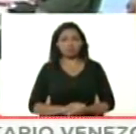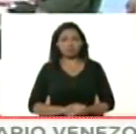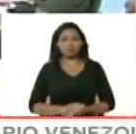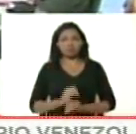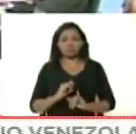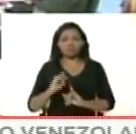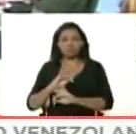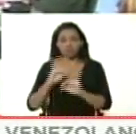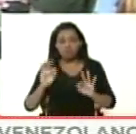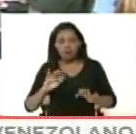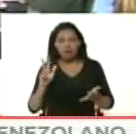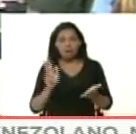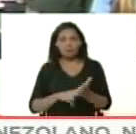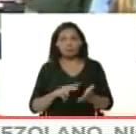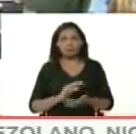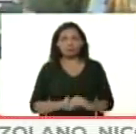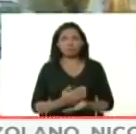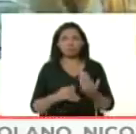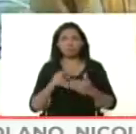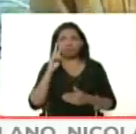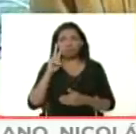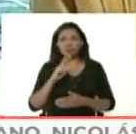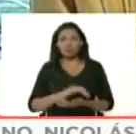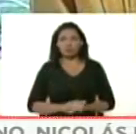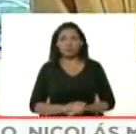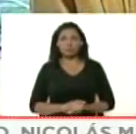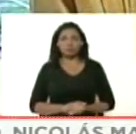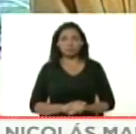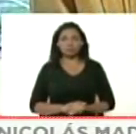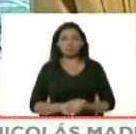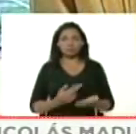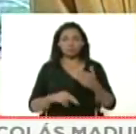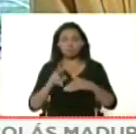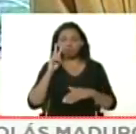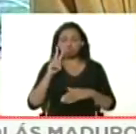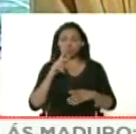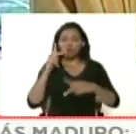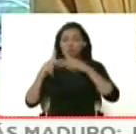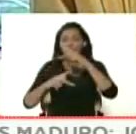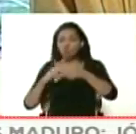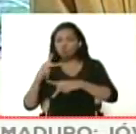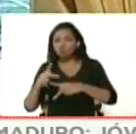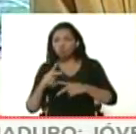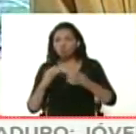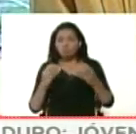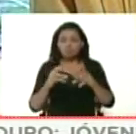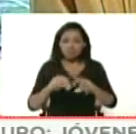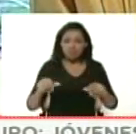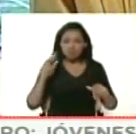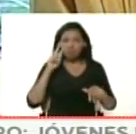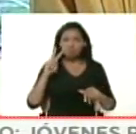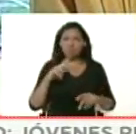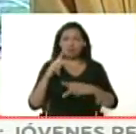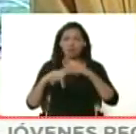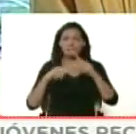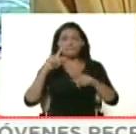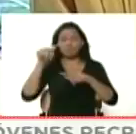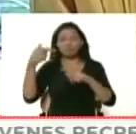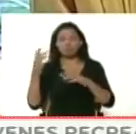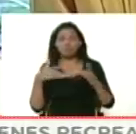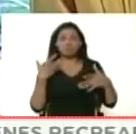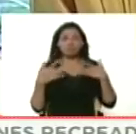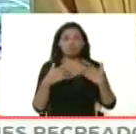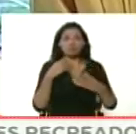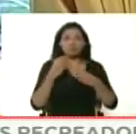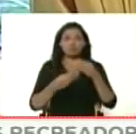Aprobado. Bueno, vamos a ver, pues, vamos a ver a los productores en pleno terreno. La próxima actividad la